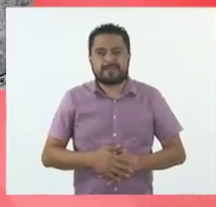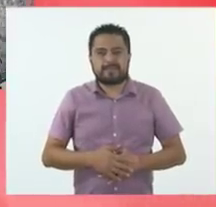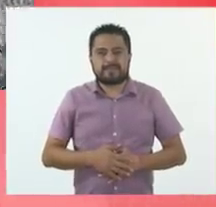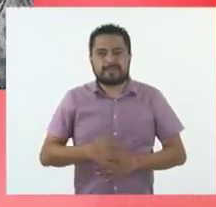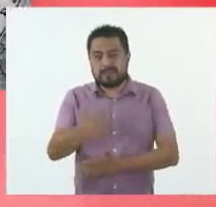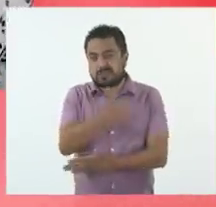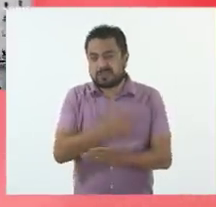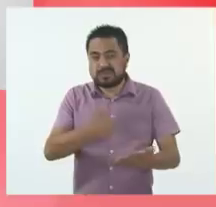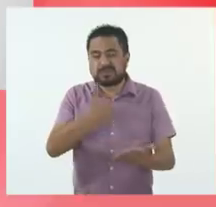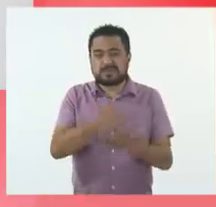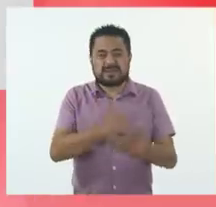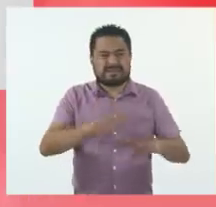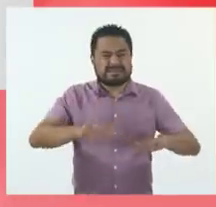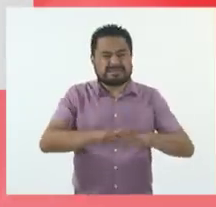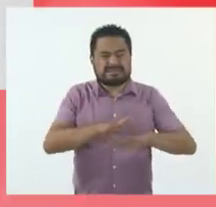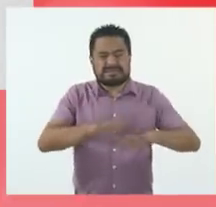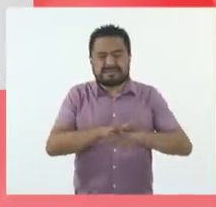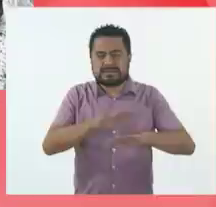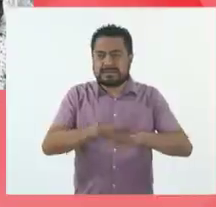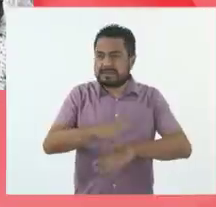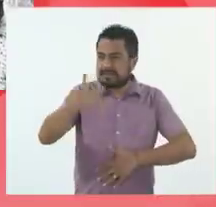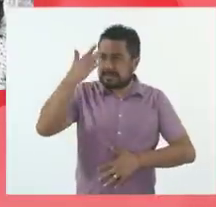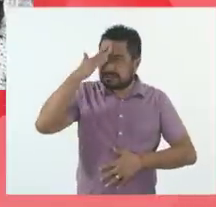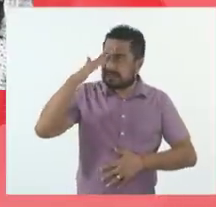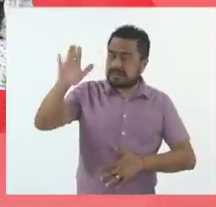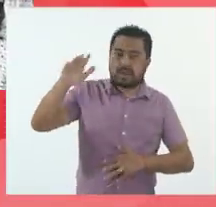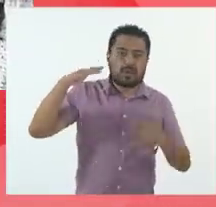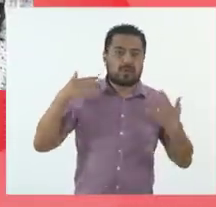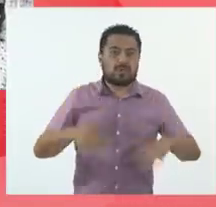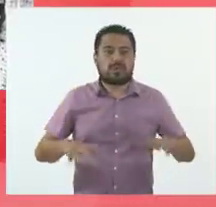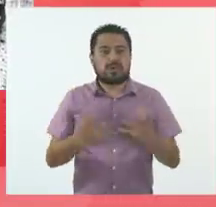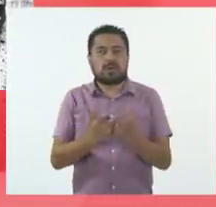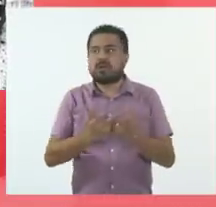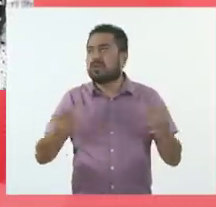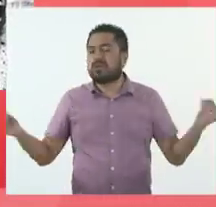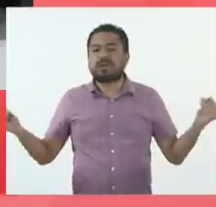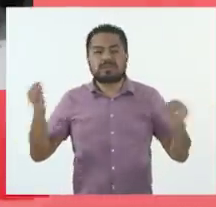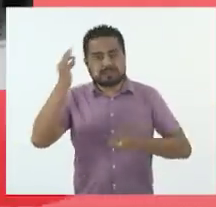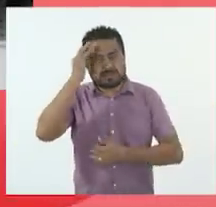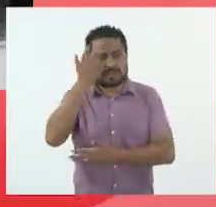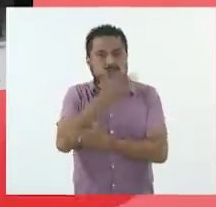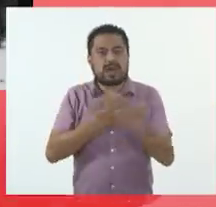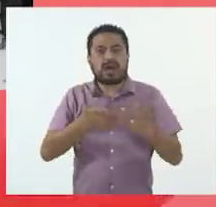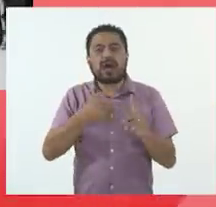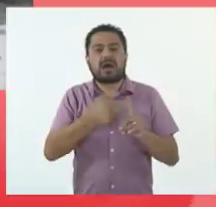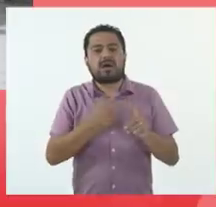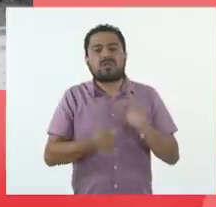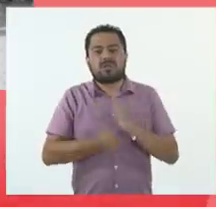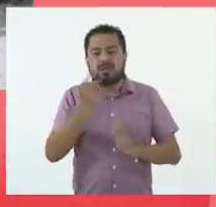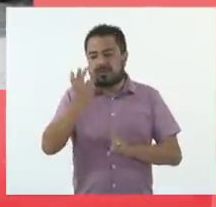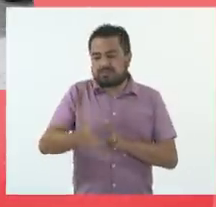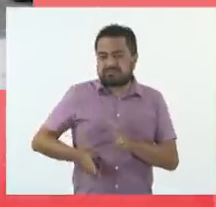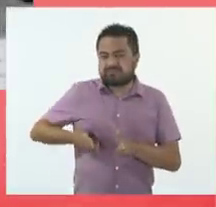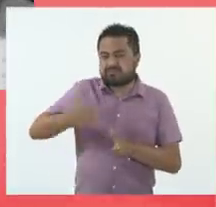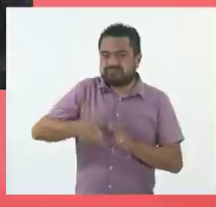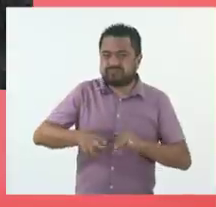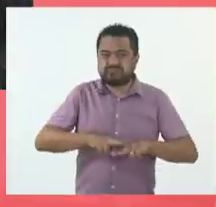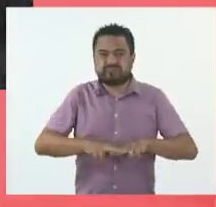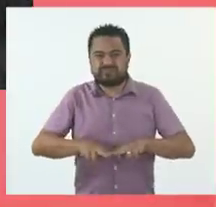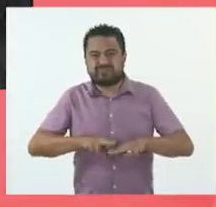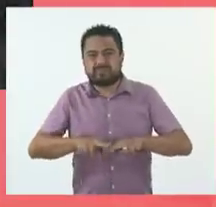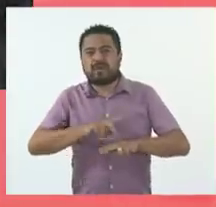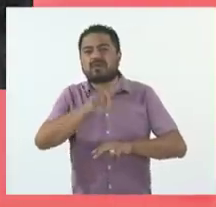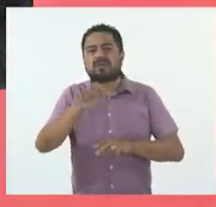La ciudad se transformó radicalmente. Desapareció el servicio de diligencia, llegaron los tranvías de mulitas y después